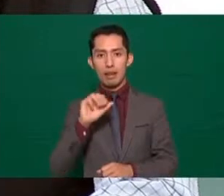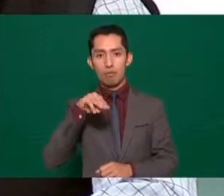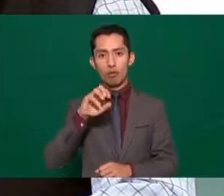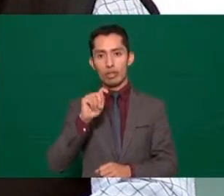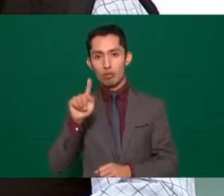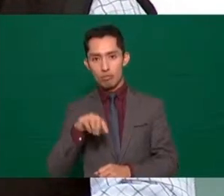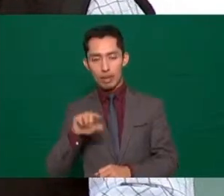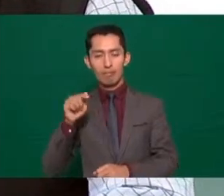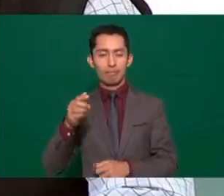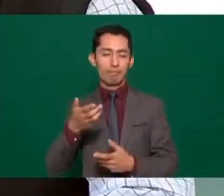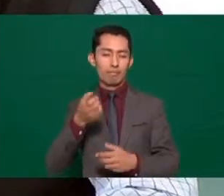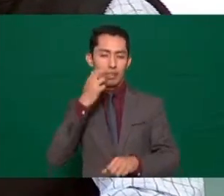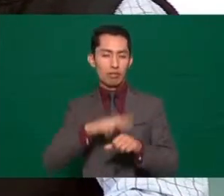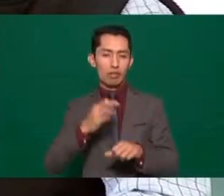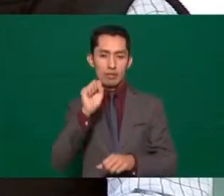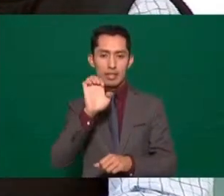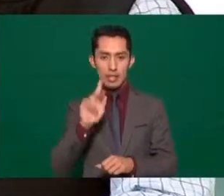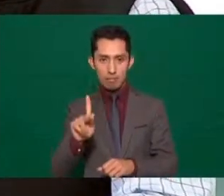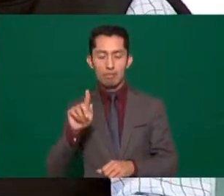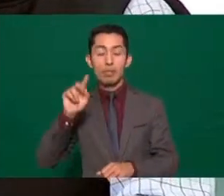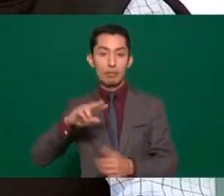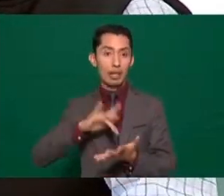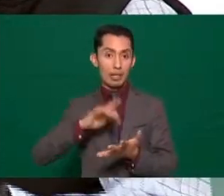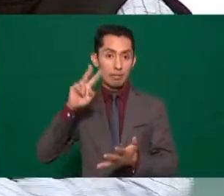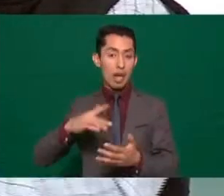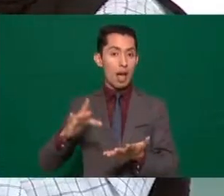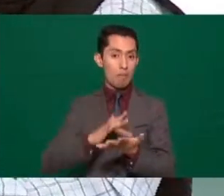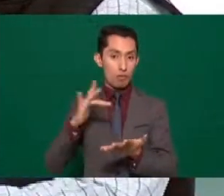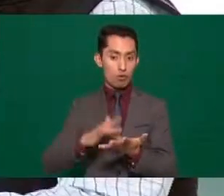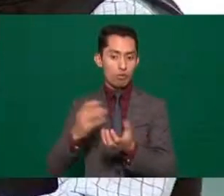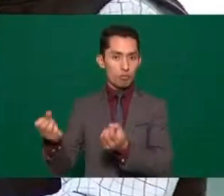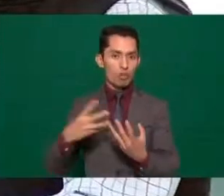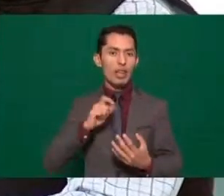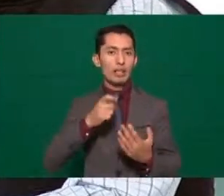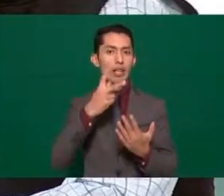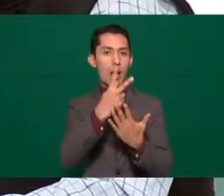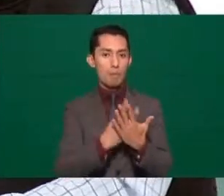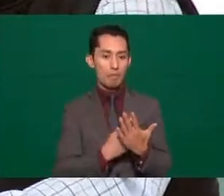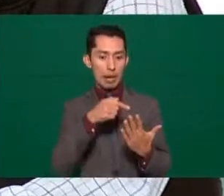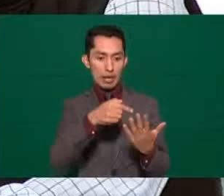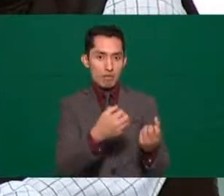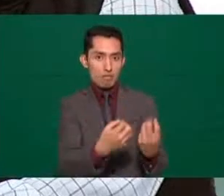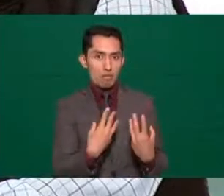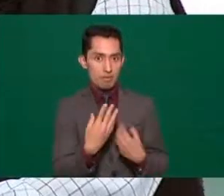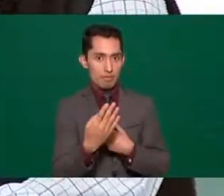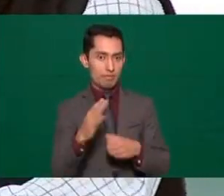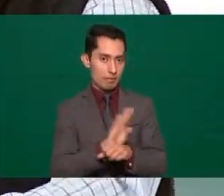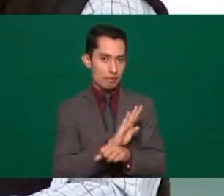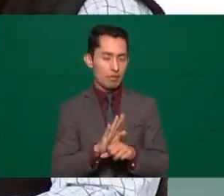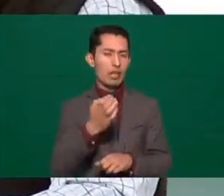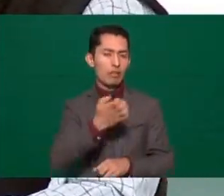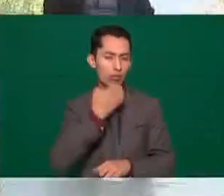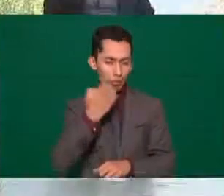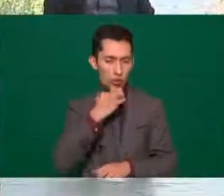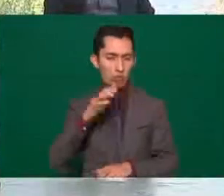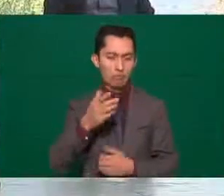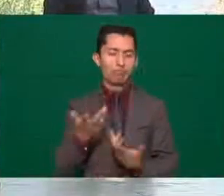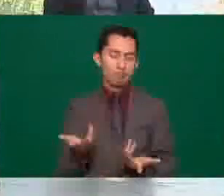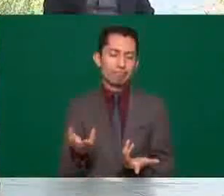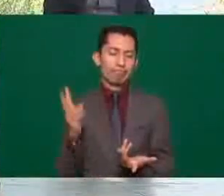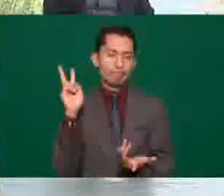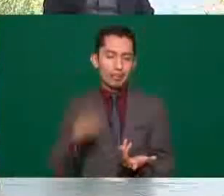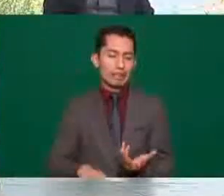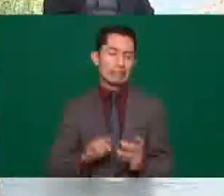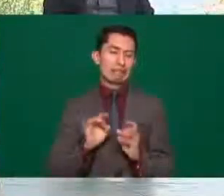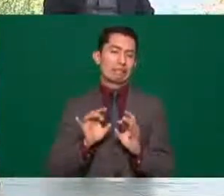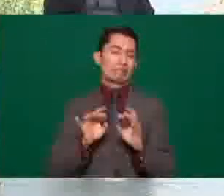el apoyo que estamos recibiendo con este programa para las escuelas que tienen esta condición